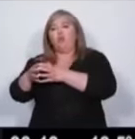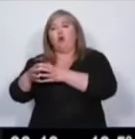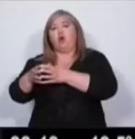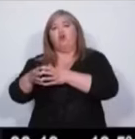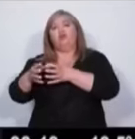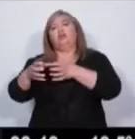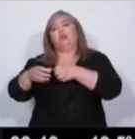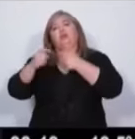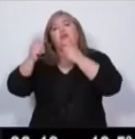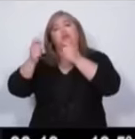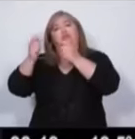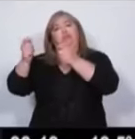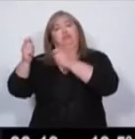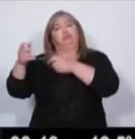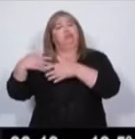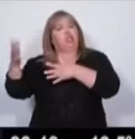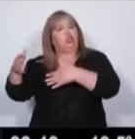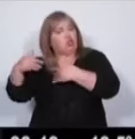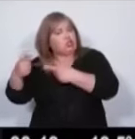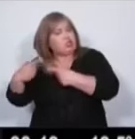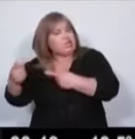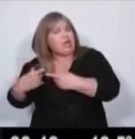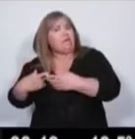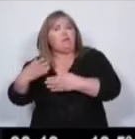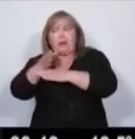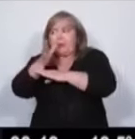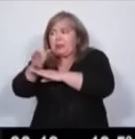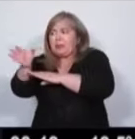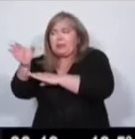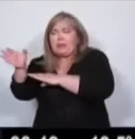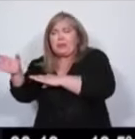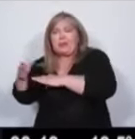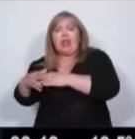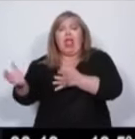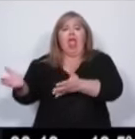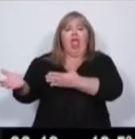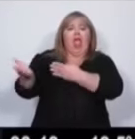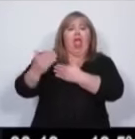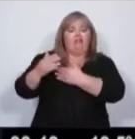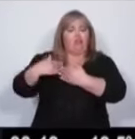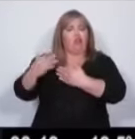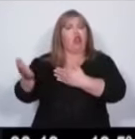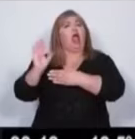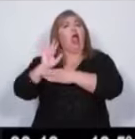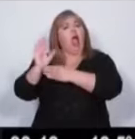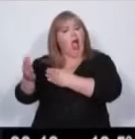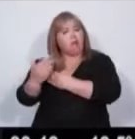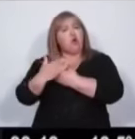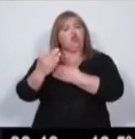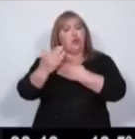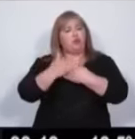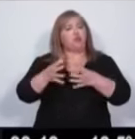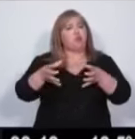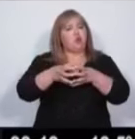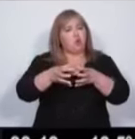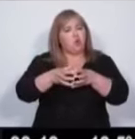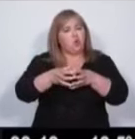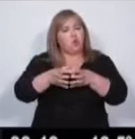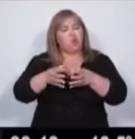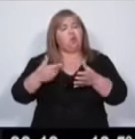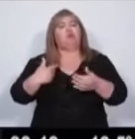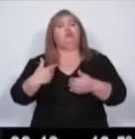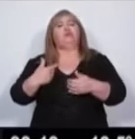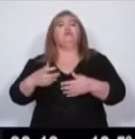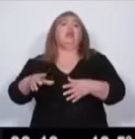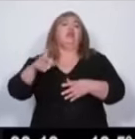y que saben que dimos todo y que siempre fuimos hacia adelante. Quiero agradecerle a los mendocinos y las mendocinas que nos